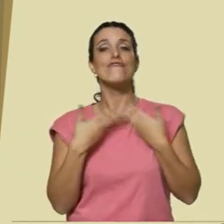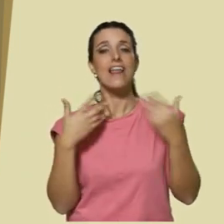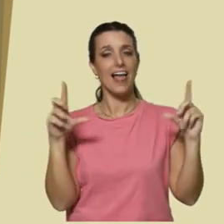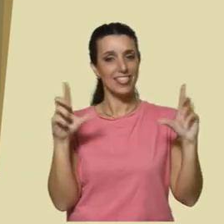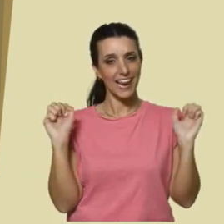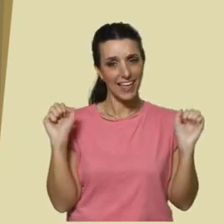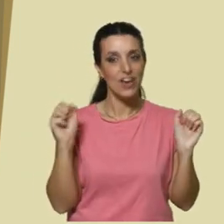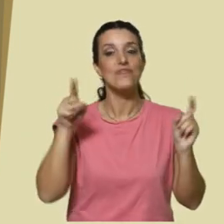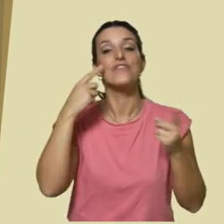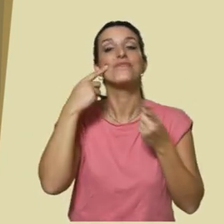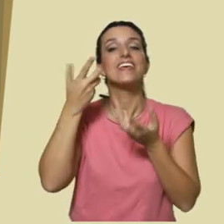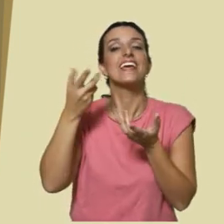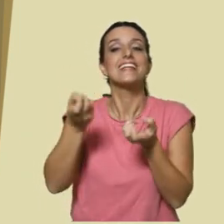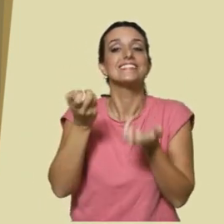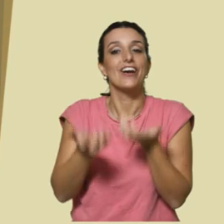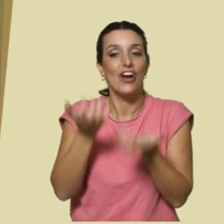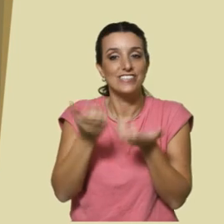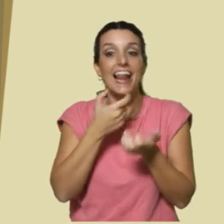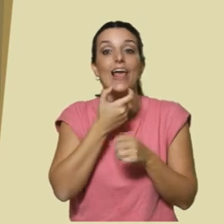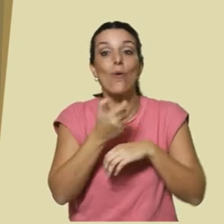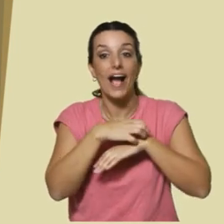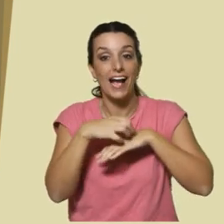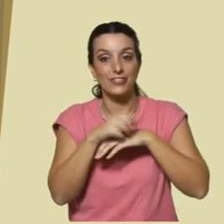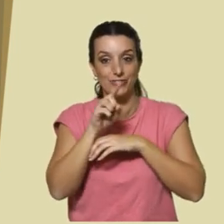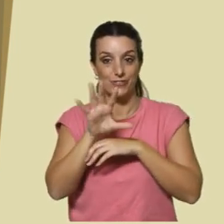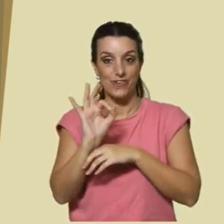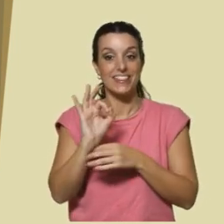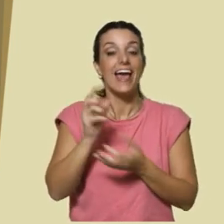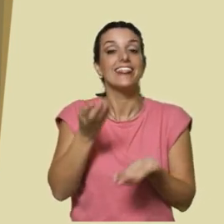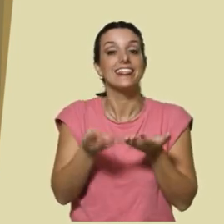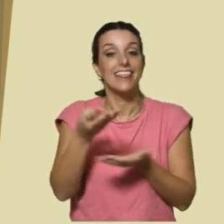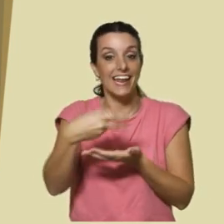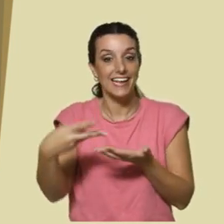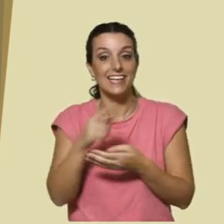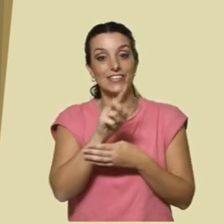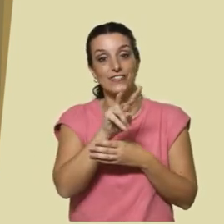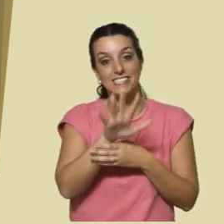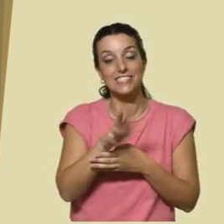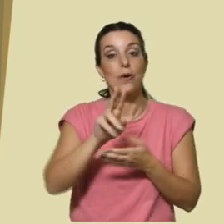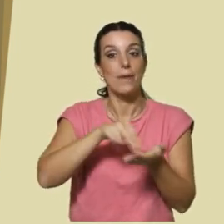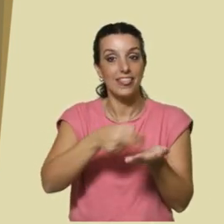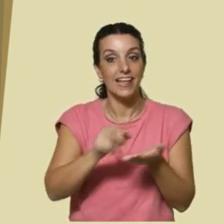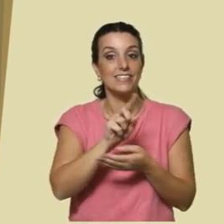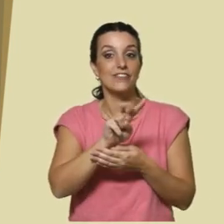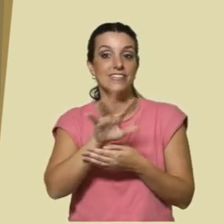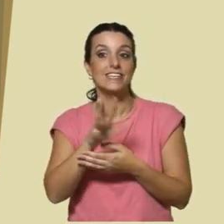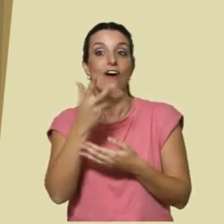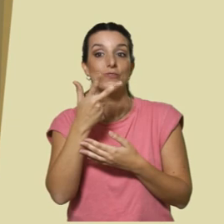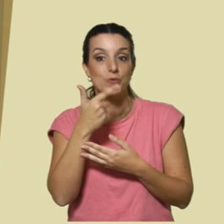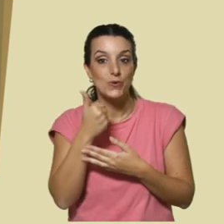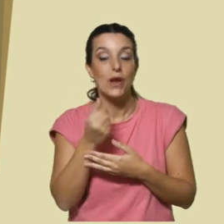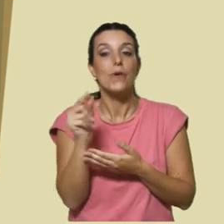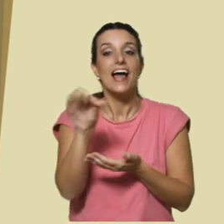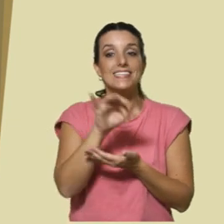no. Para estas lengüitas de gato vas a precisar 150 gramos de harina, 125 gramos de manteca, 125 gramos de azúcar,